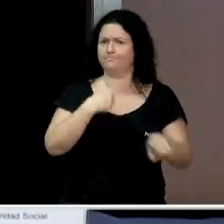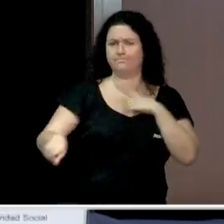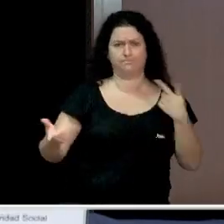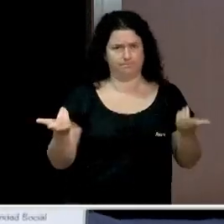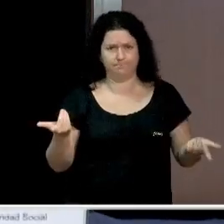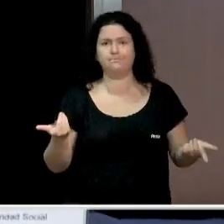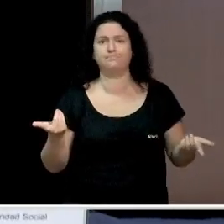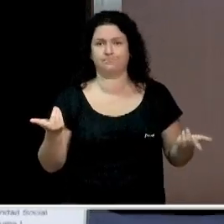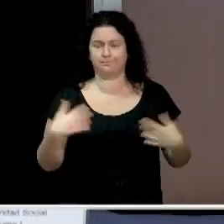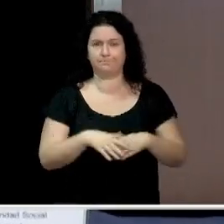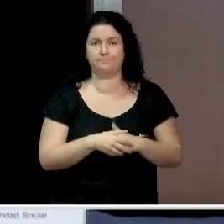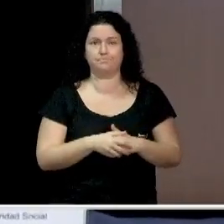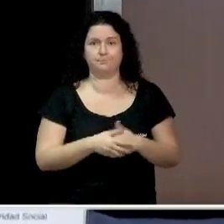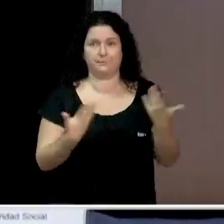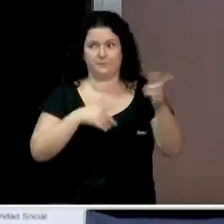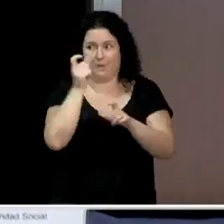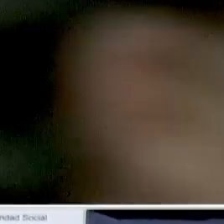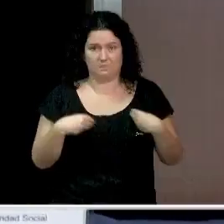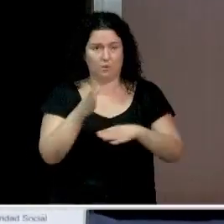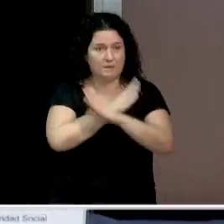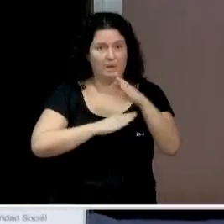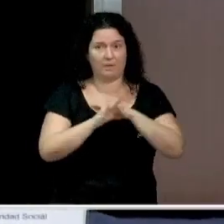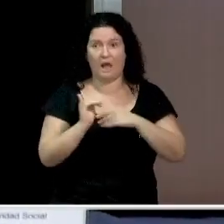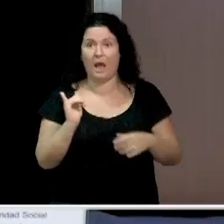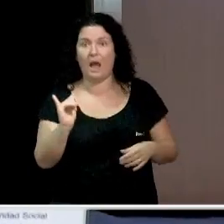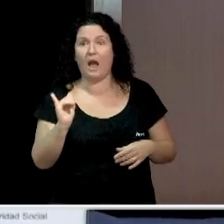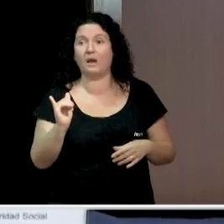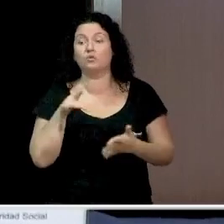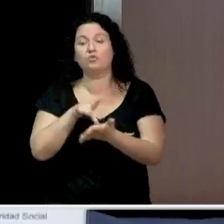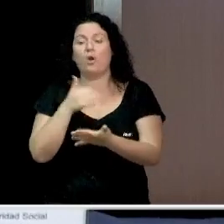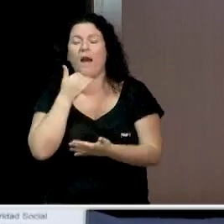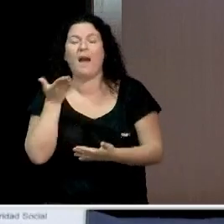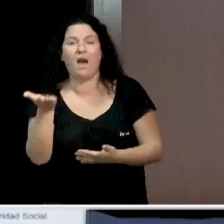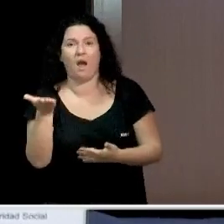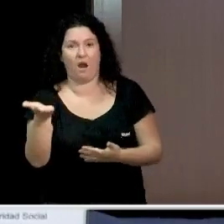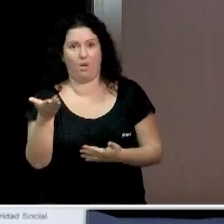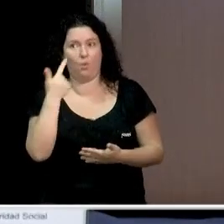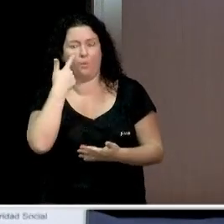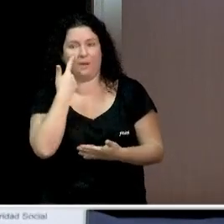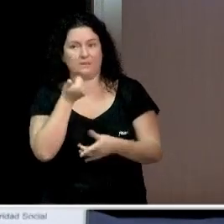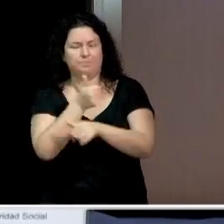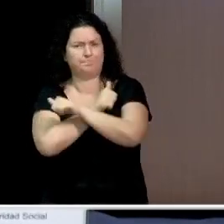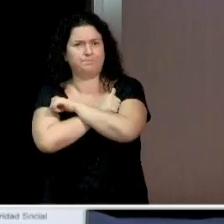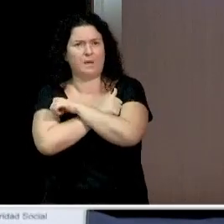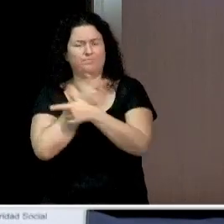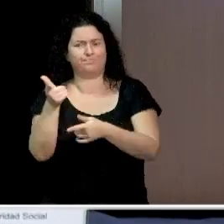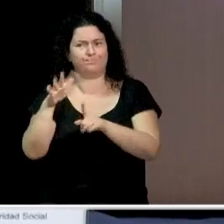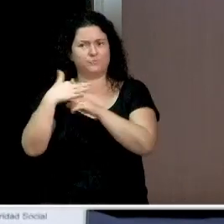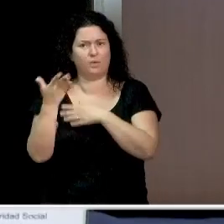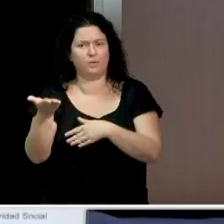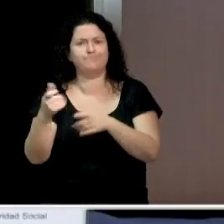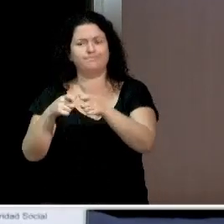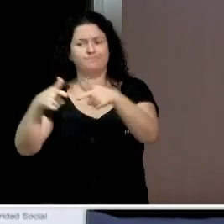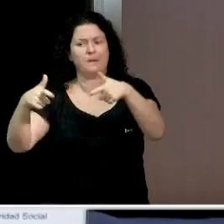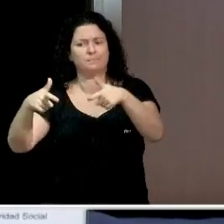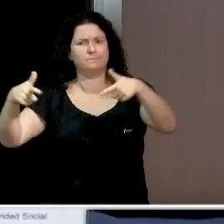sin discapacidad. A las personas con discapacidad se les aumenta, crece su condición, su tasa de